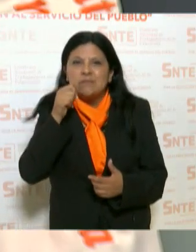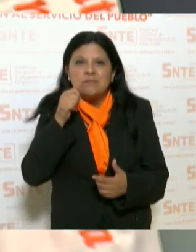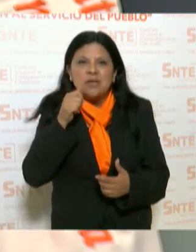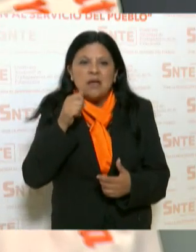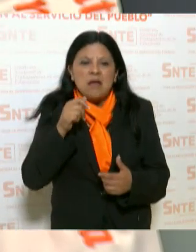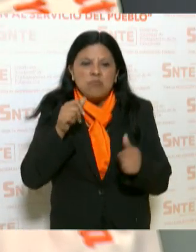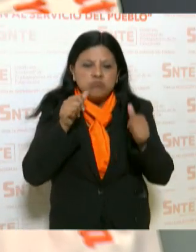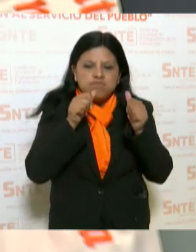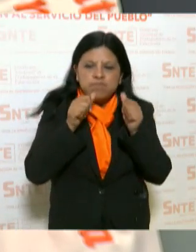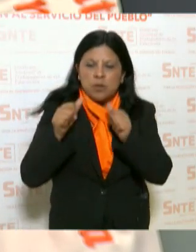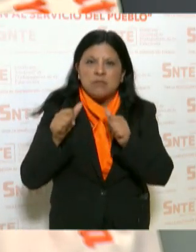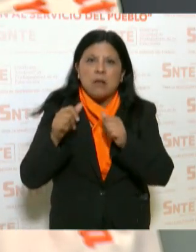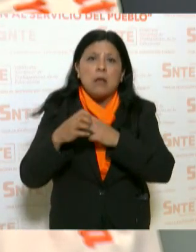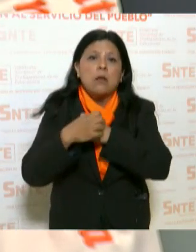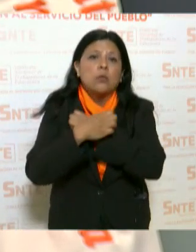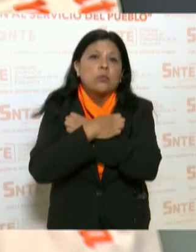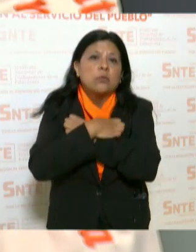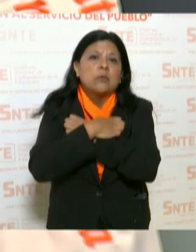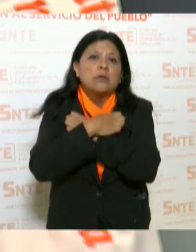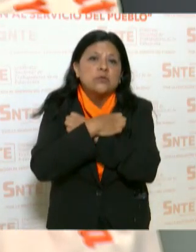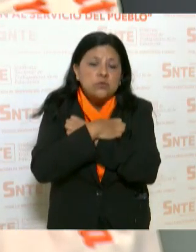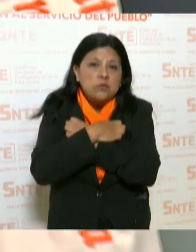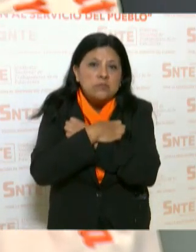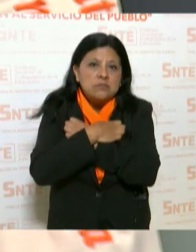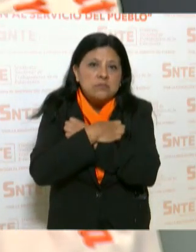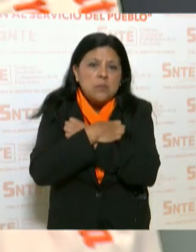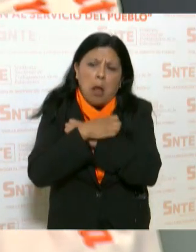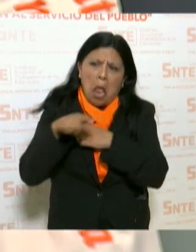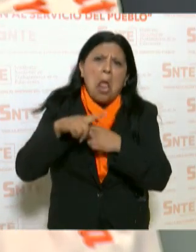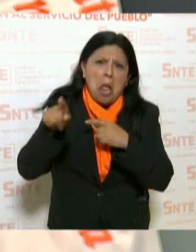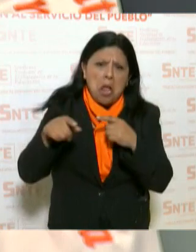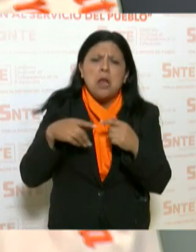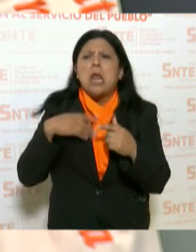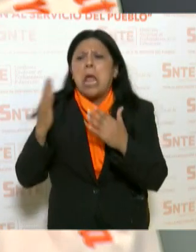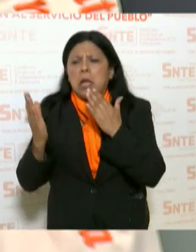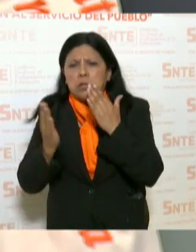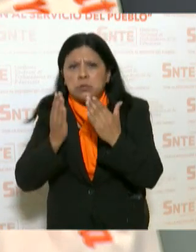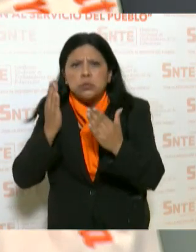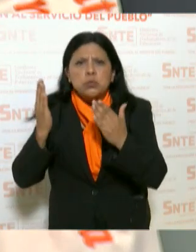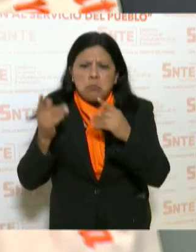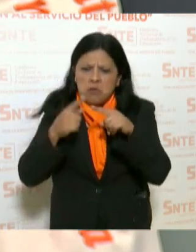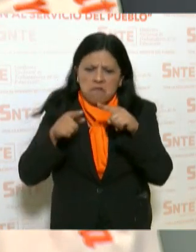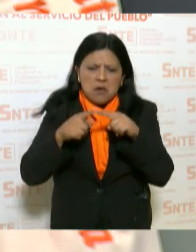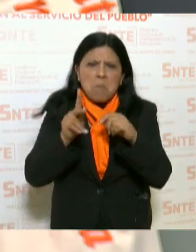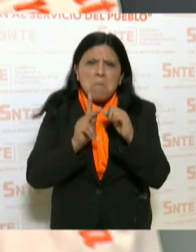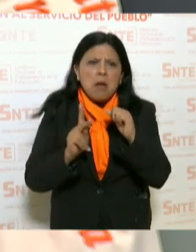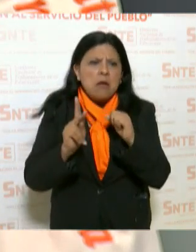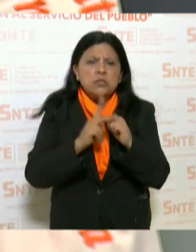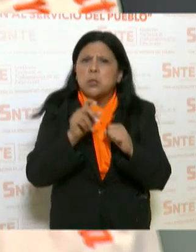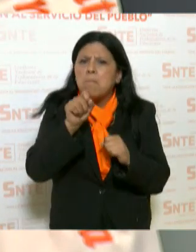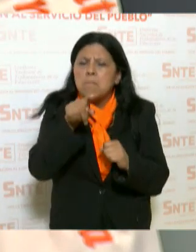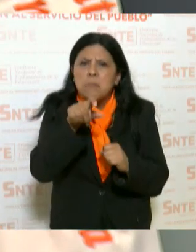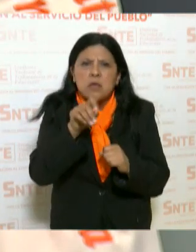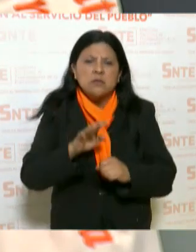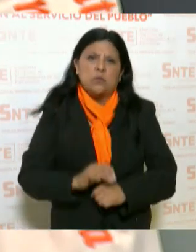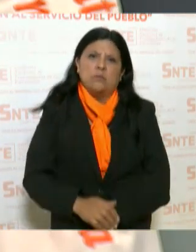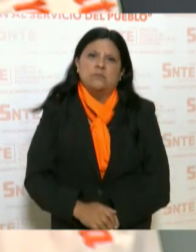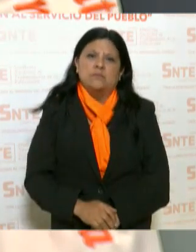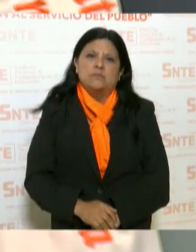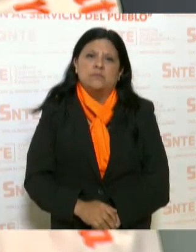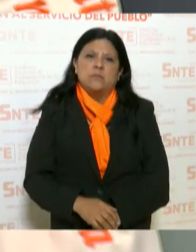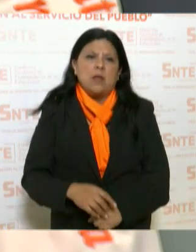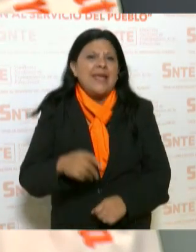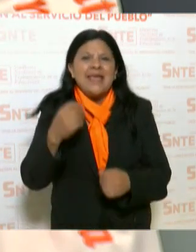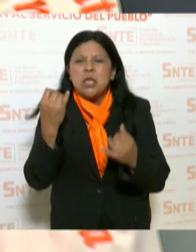porque estudió en Francia y estudió en la Universidad de Berkeley, lo mismo que